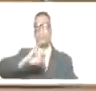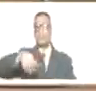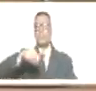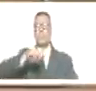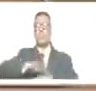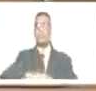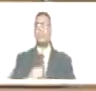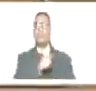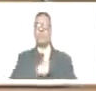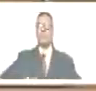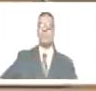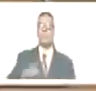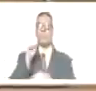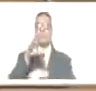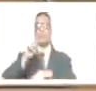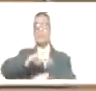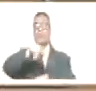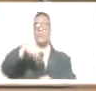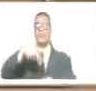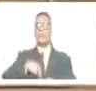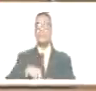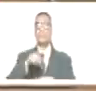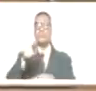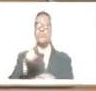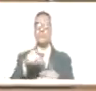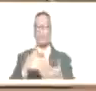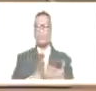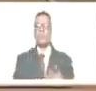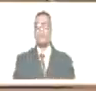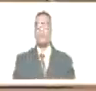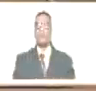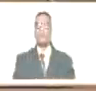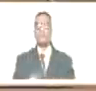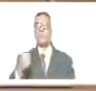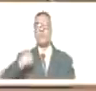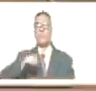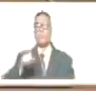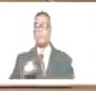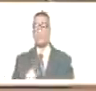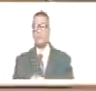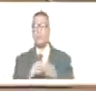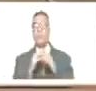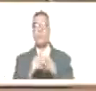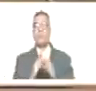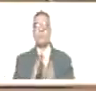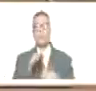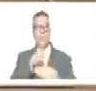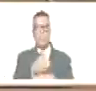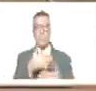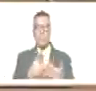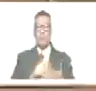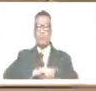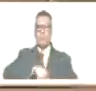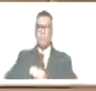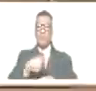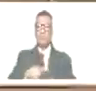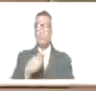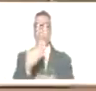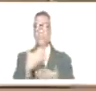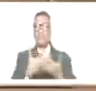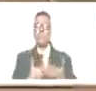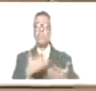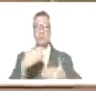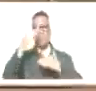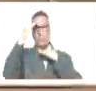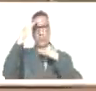presidente de la Asamblea Nacional, su despacho. Tengo el agrado de dirigirme a usted luego de extenderle un cordial saludo